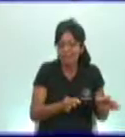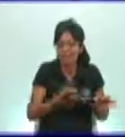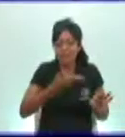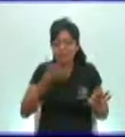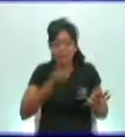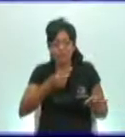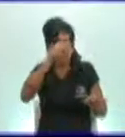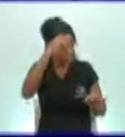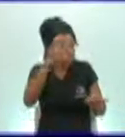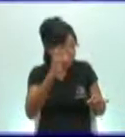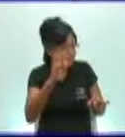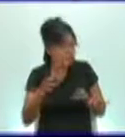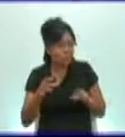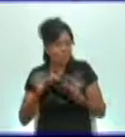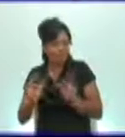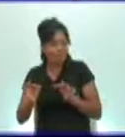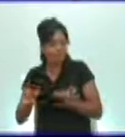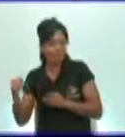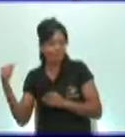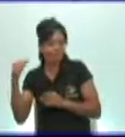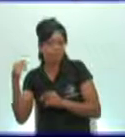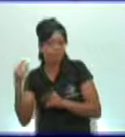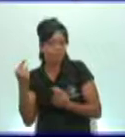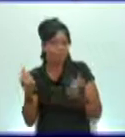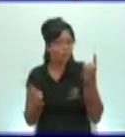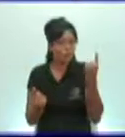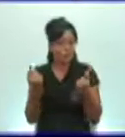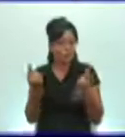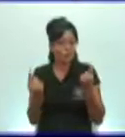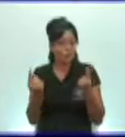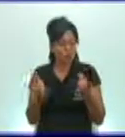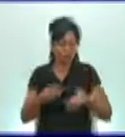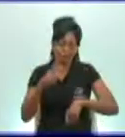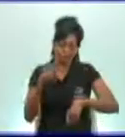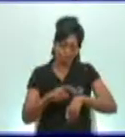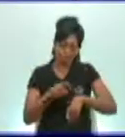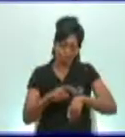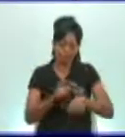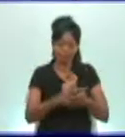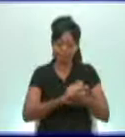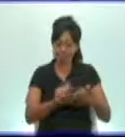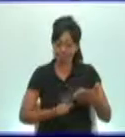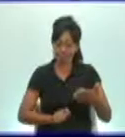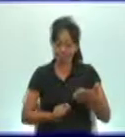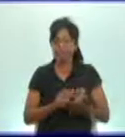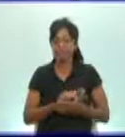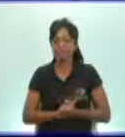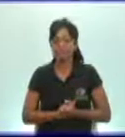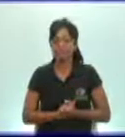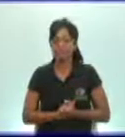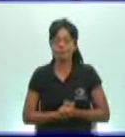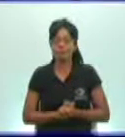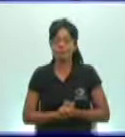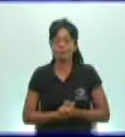enunciativa negativa. El tiempo suficiente para responderla.